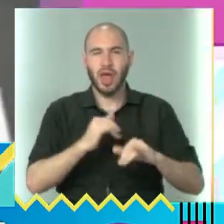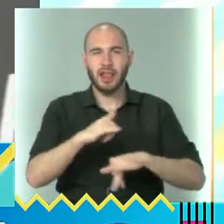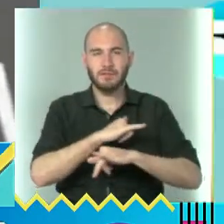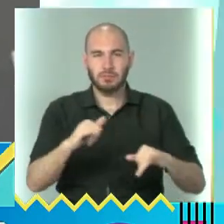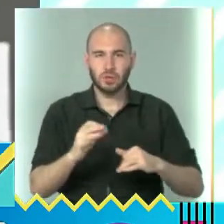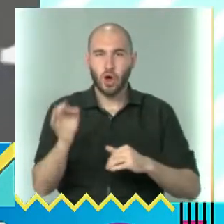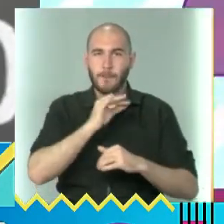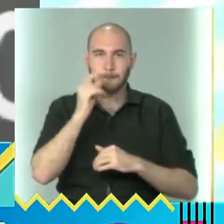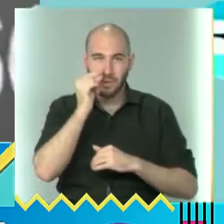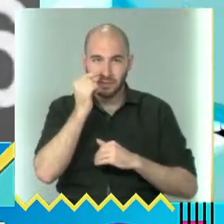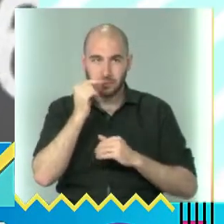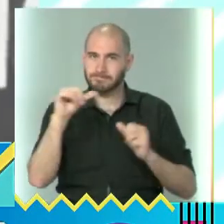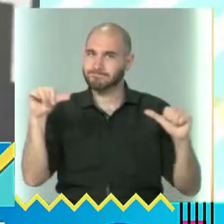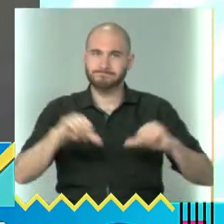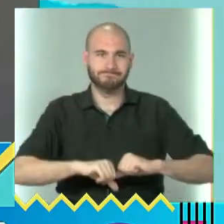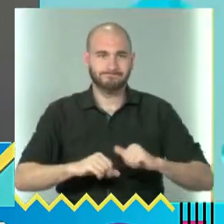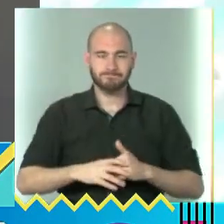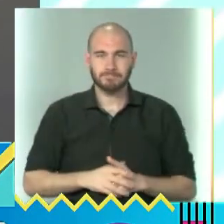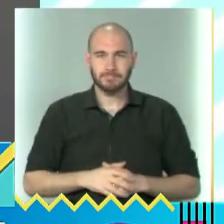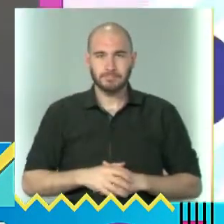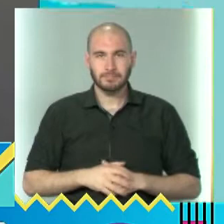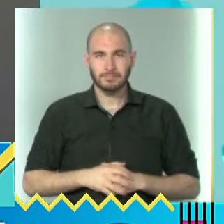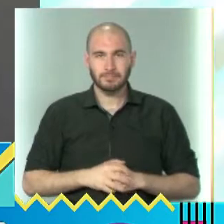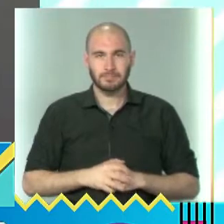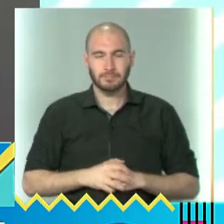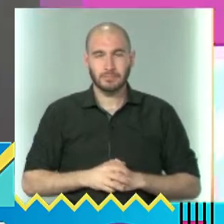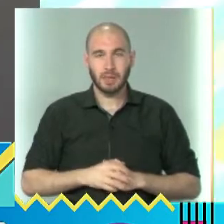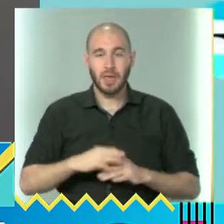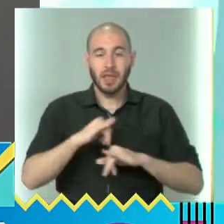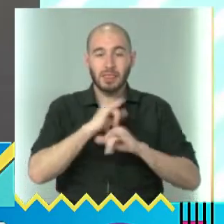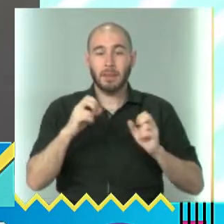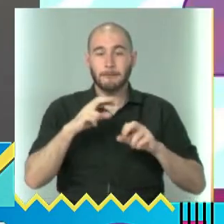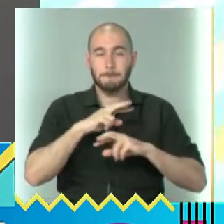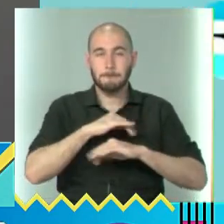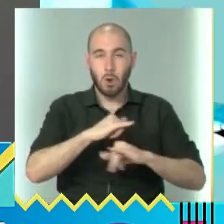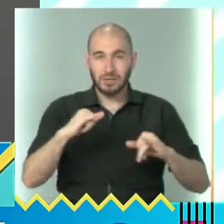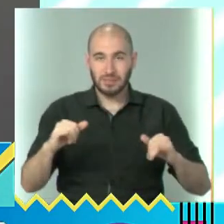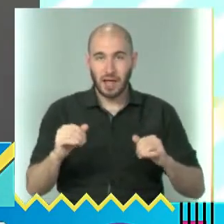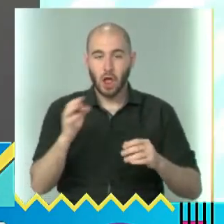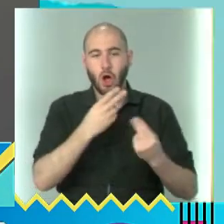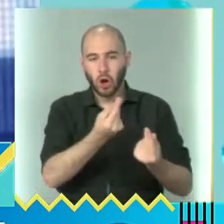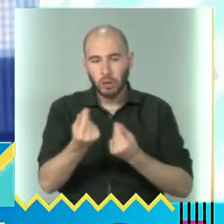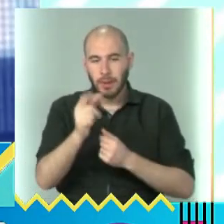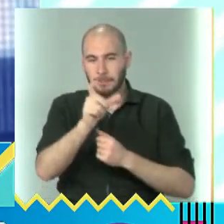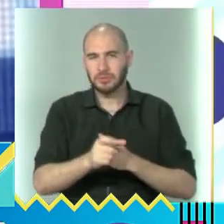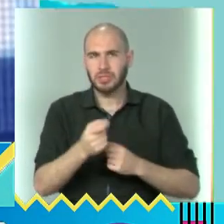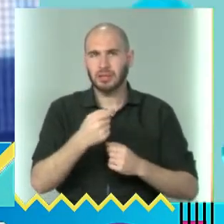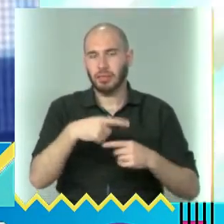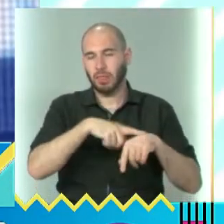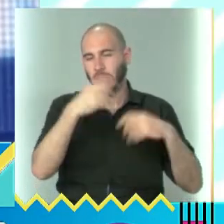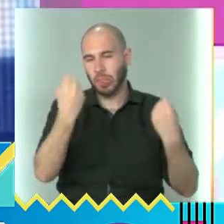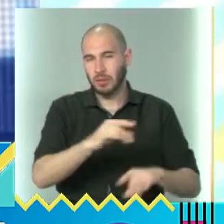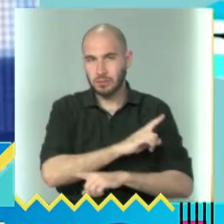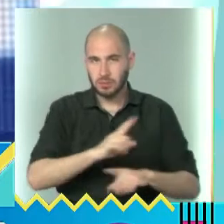información o la parte política, no está bueno. De la parte publicitaria o del consumo mismo, me parece que la gente ya no quiere perder el tiempo.